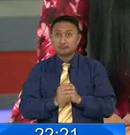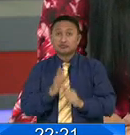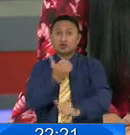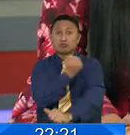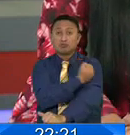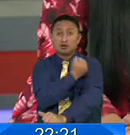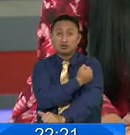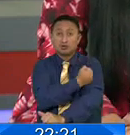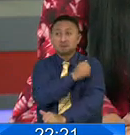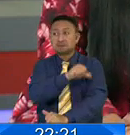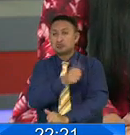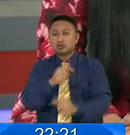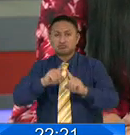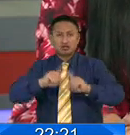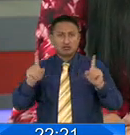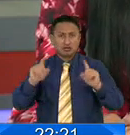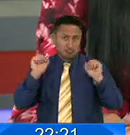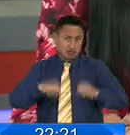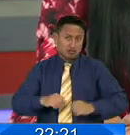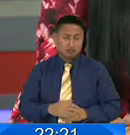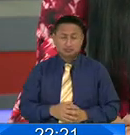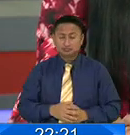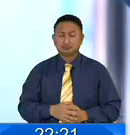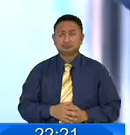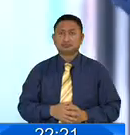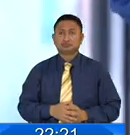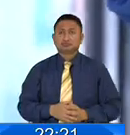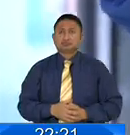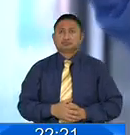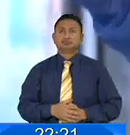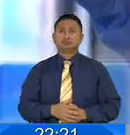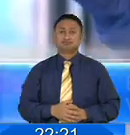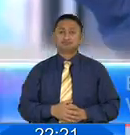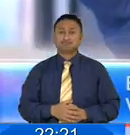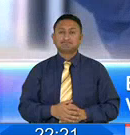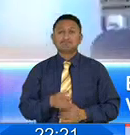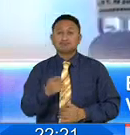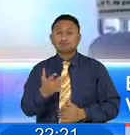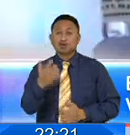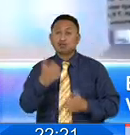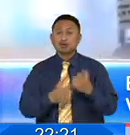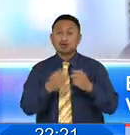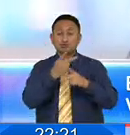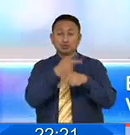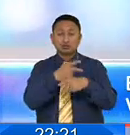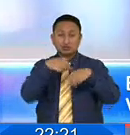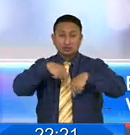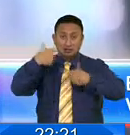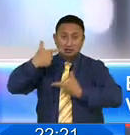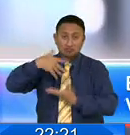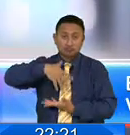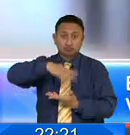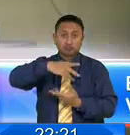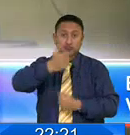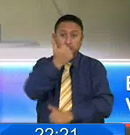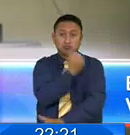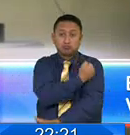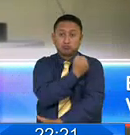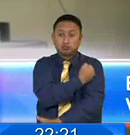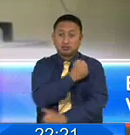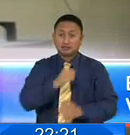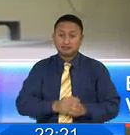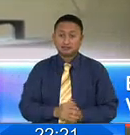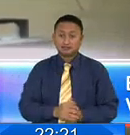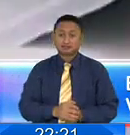una farmacéutica diferente. Ante los problemas de producción y distribución de las vacunas contra el